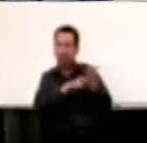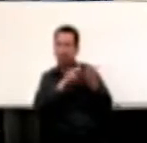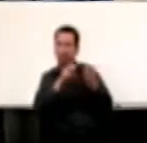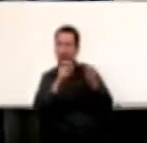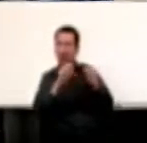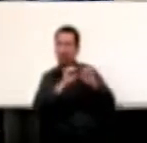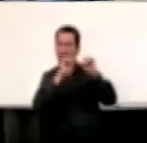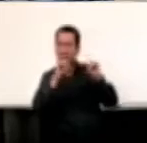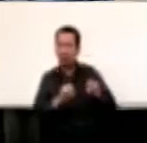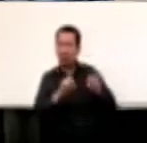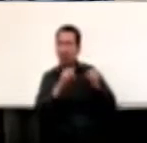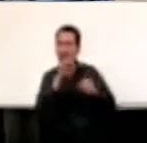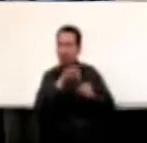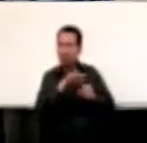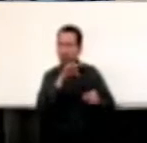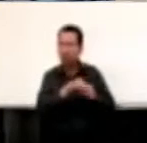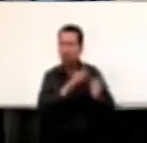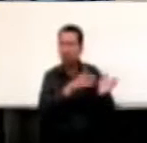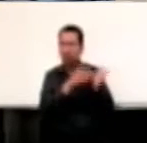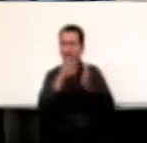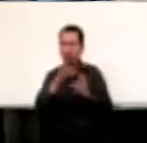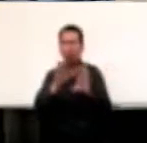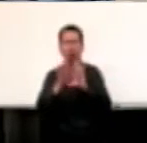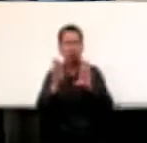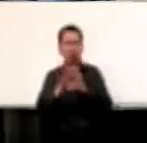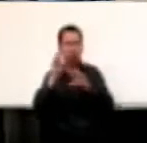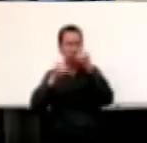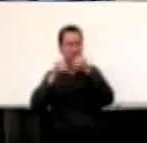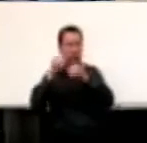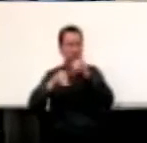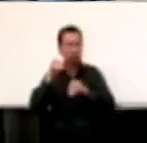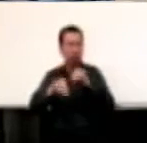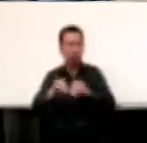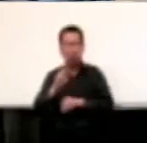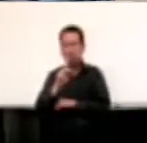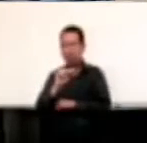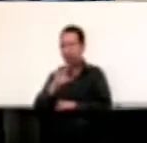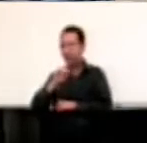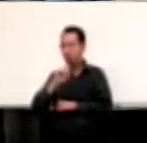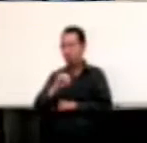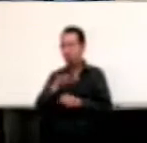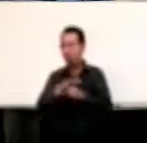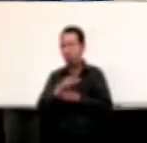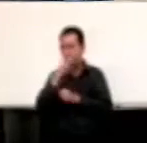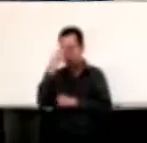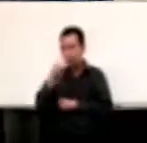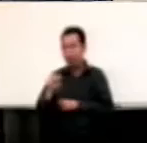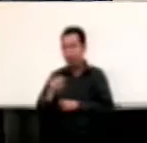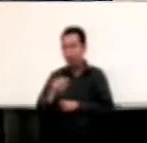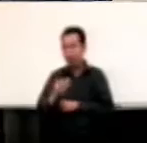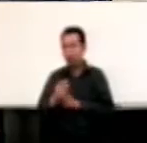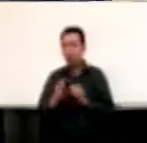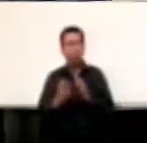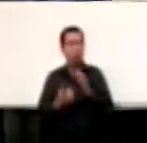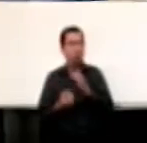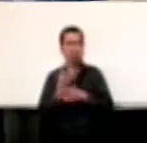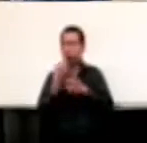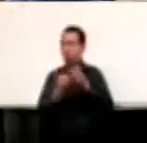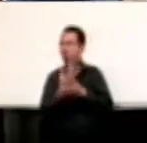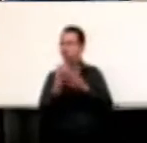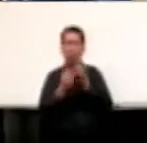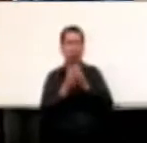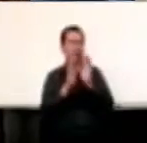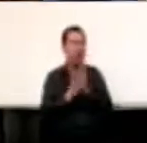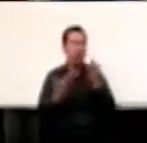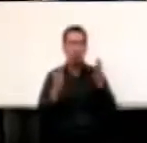acuerdo en un paquete de reformas de segunda generación estructurales bajo la idea del Pacto por México, pues generó mucha literatura, generó muchos